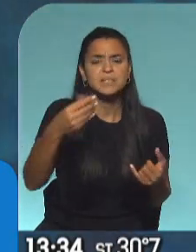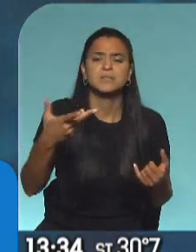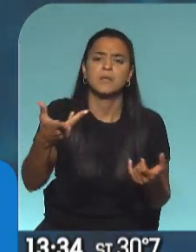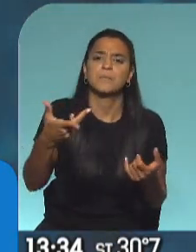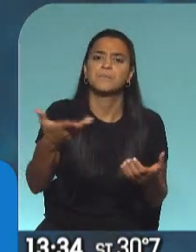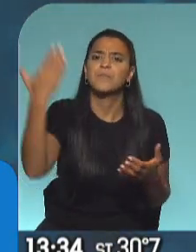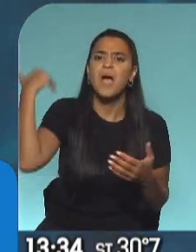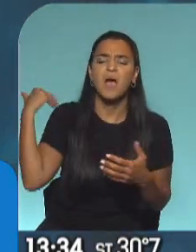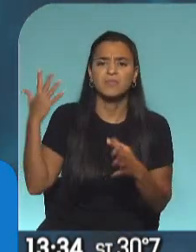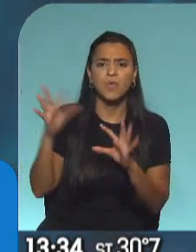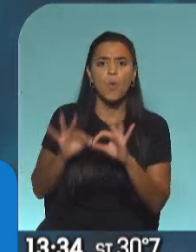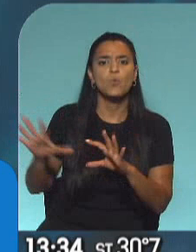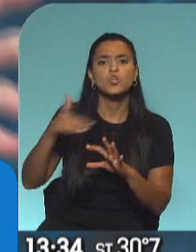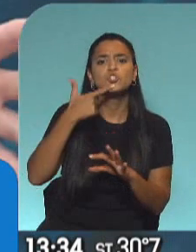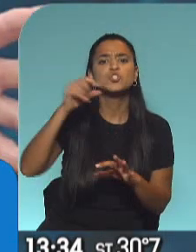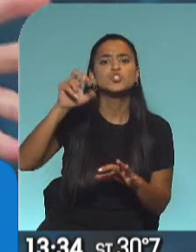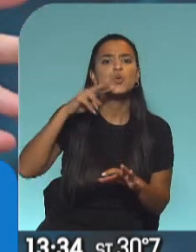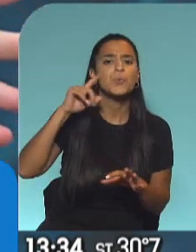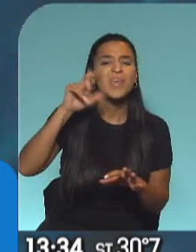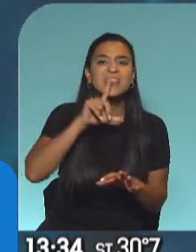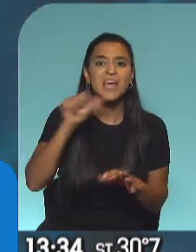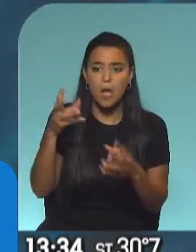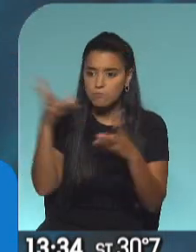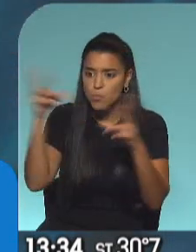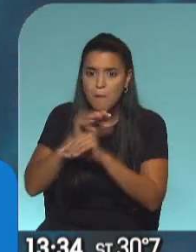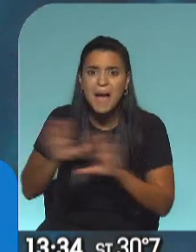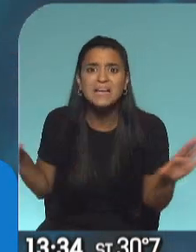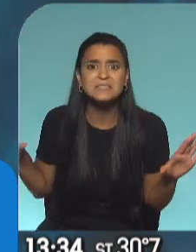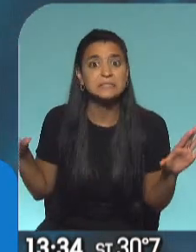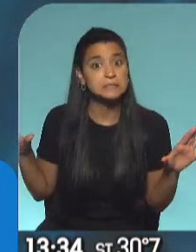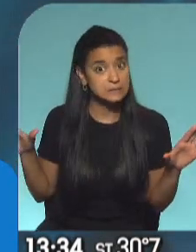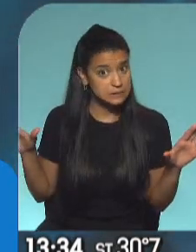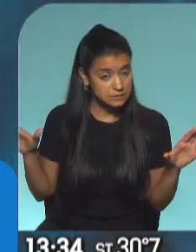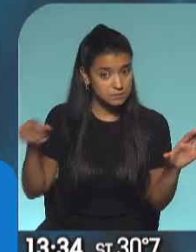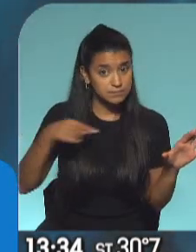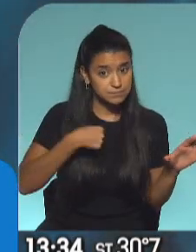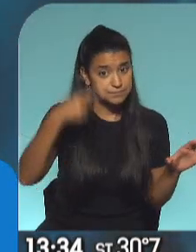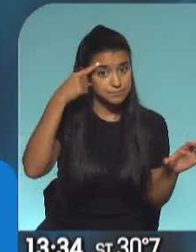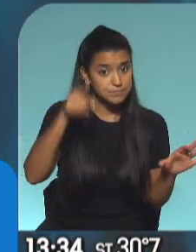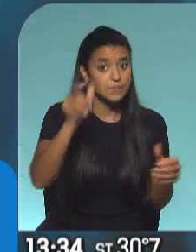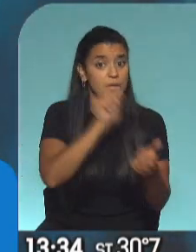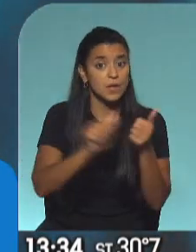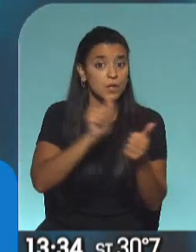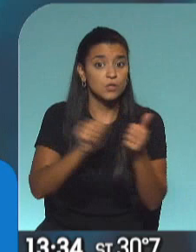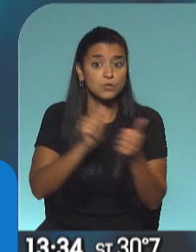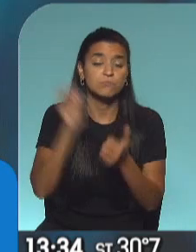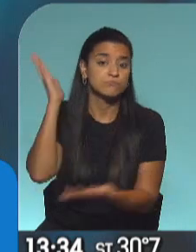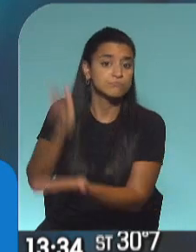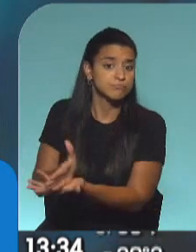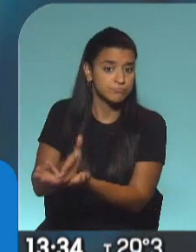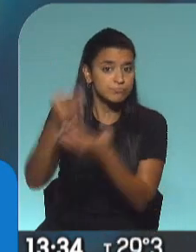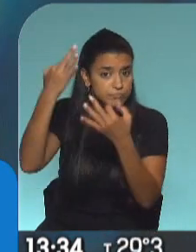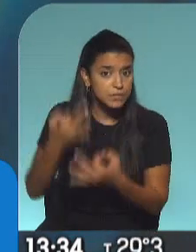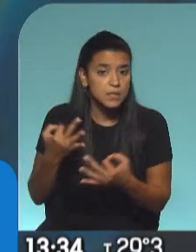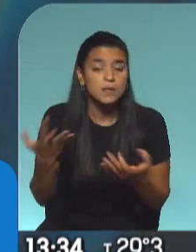como era la Unión Soviética de repente desaparecer. Claro. Yo siempre digo que la historia lo va a condenar a Boris